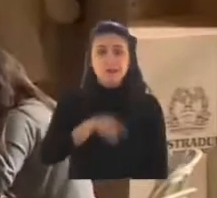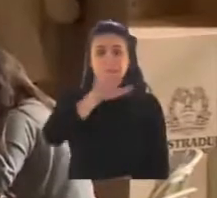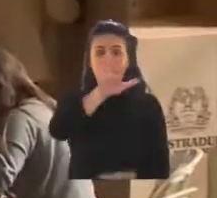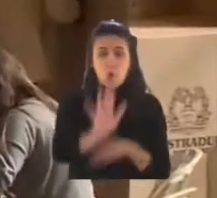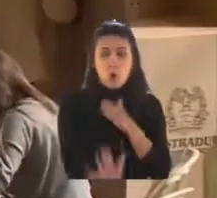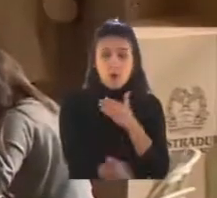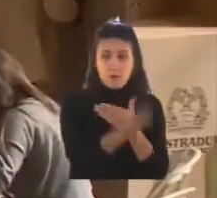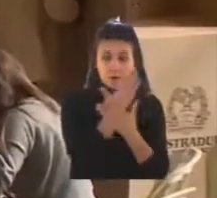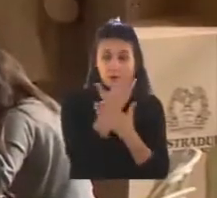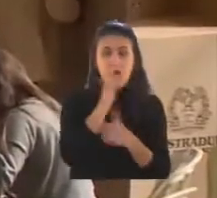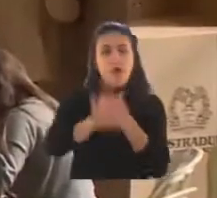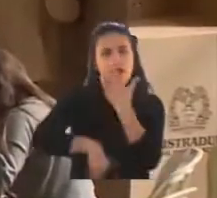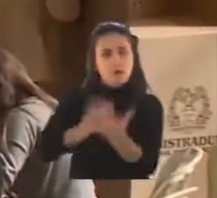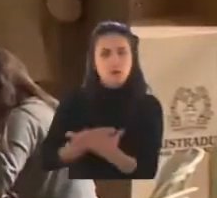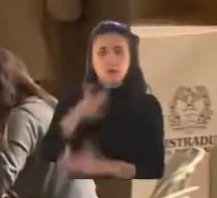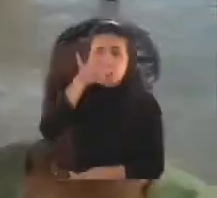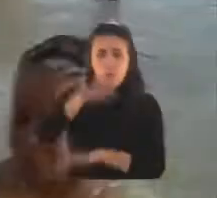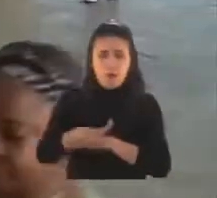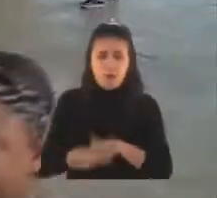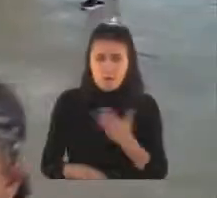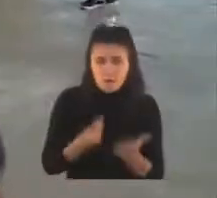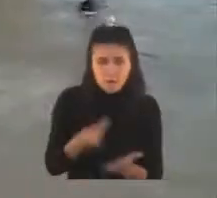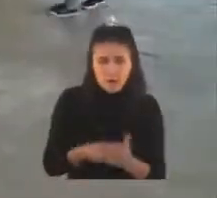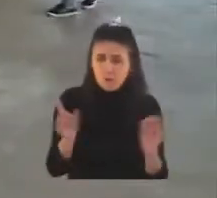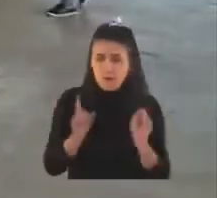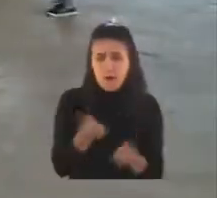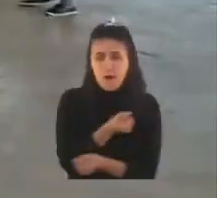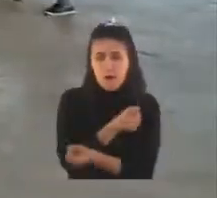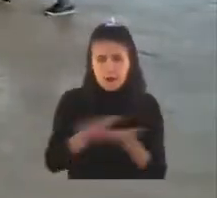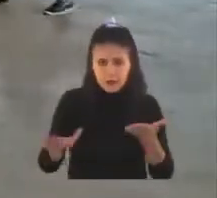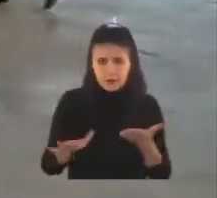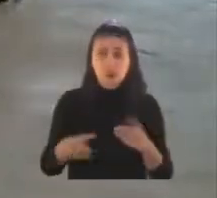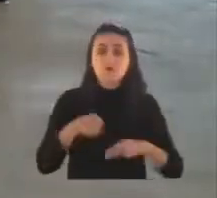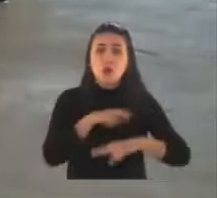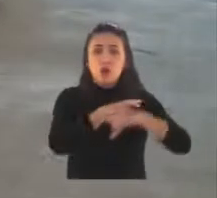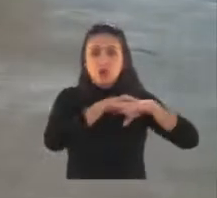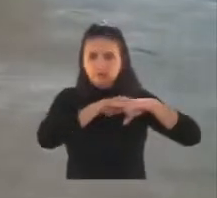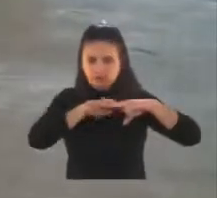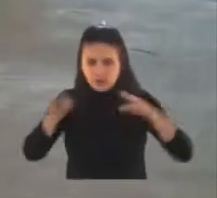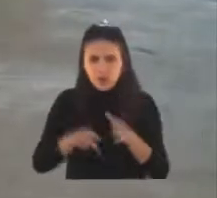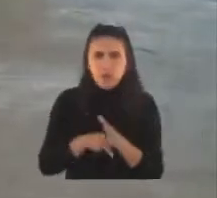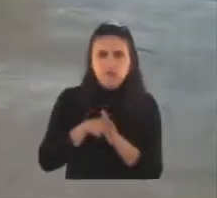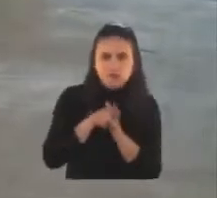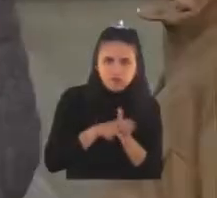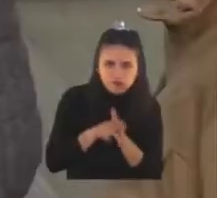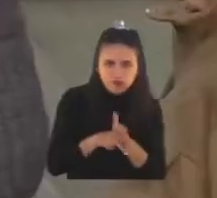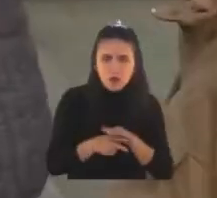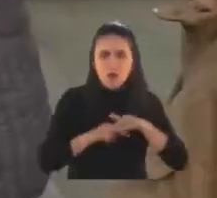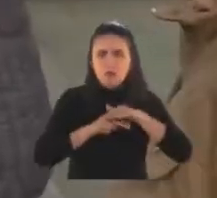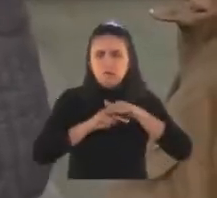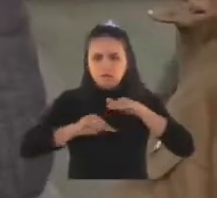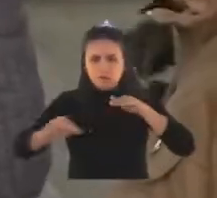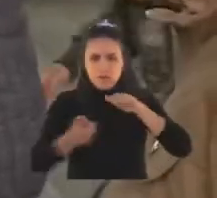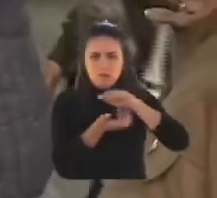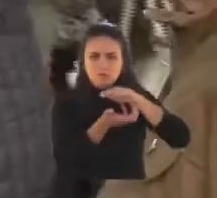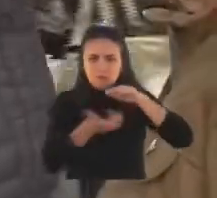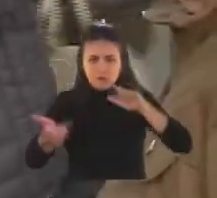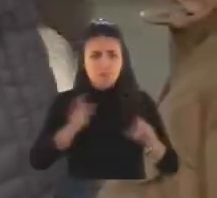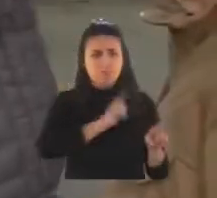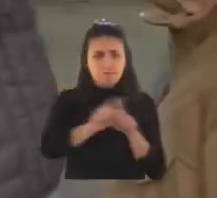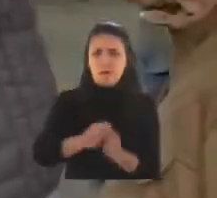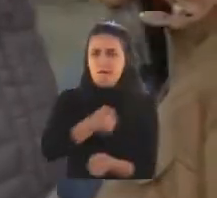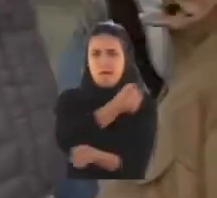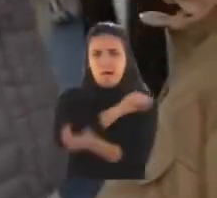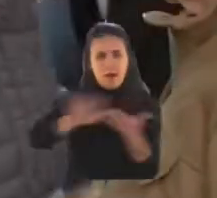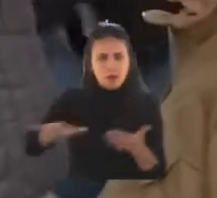y hasta las 5 de la tarde no sólo el metro también el metro cable el tranvía y el metro plus así que aprovechar esta